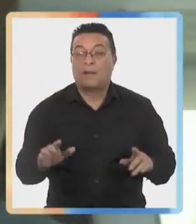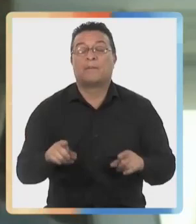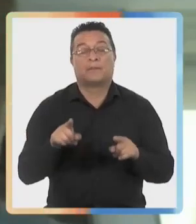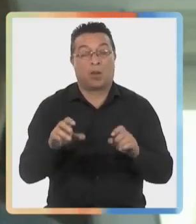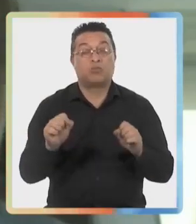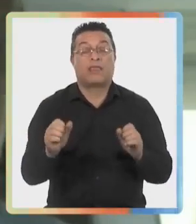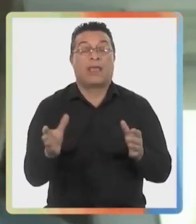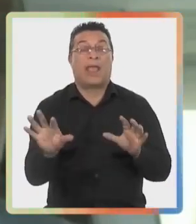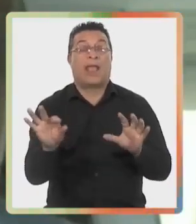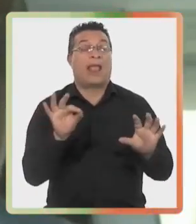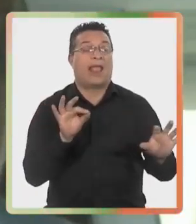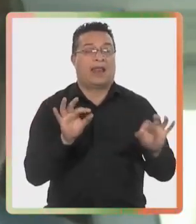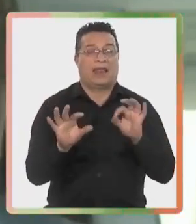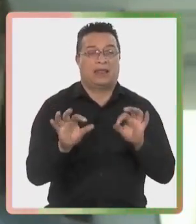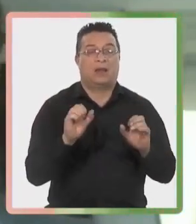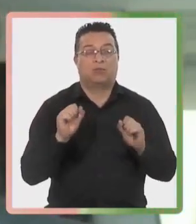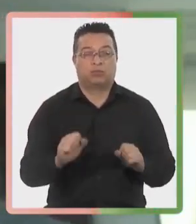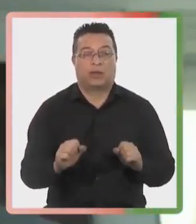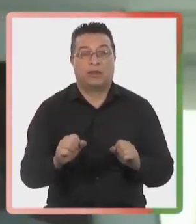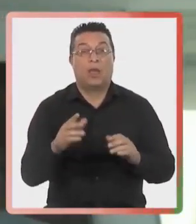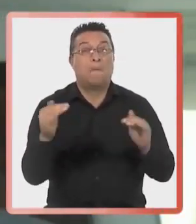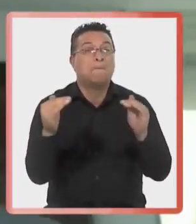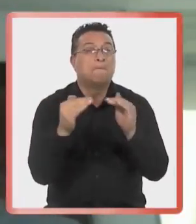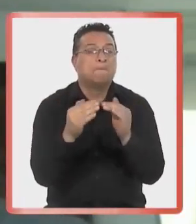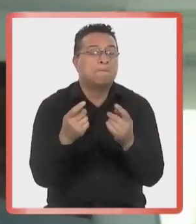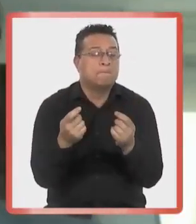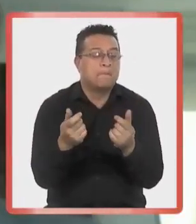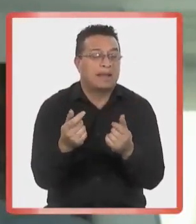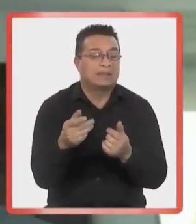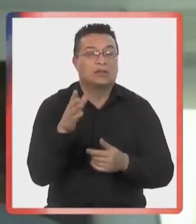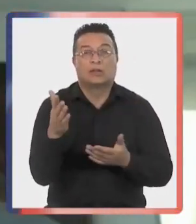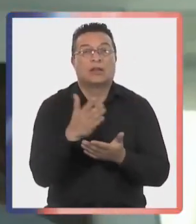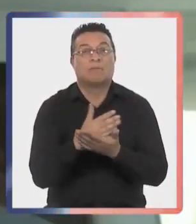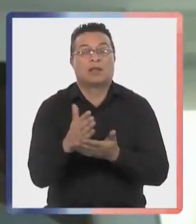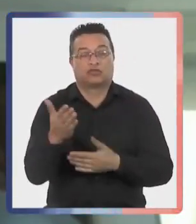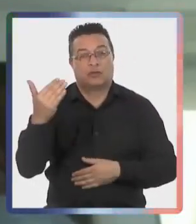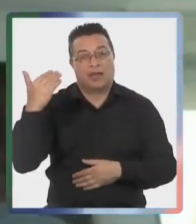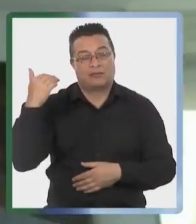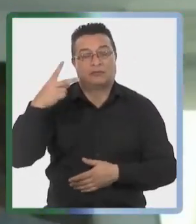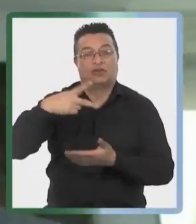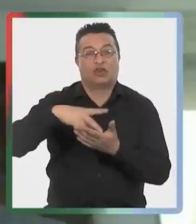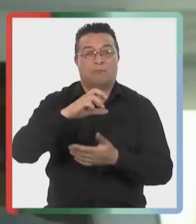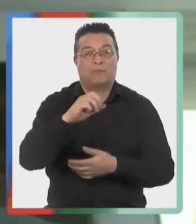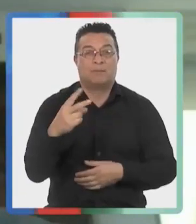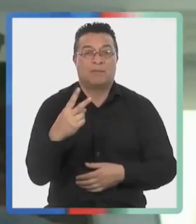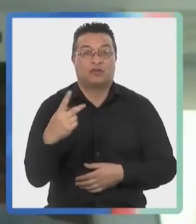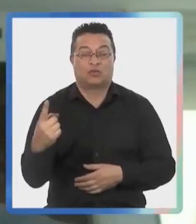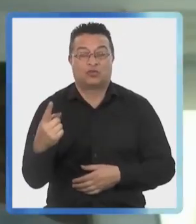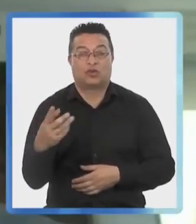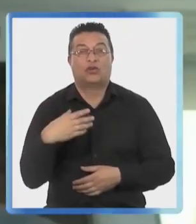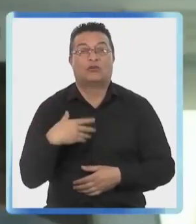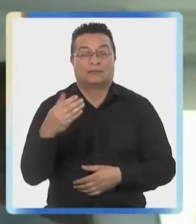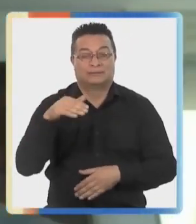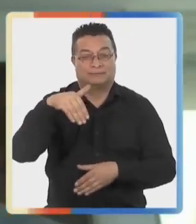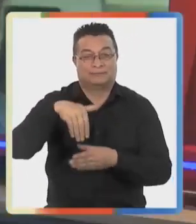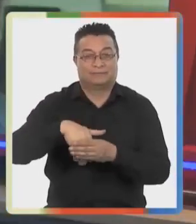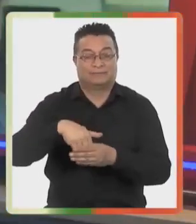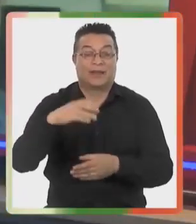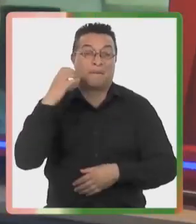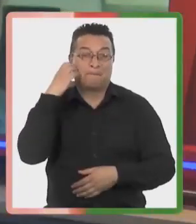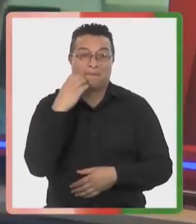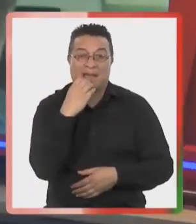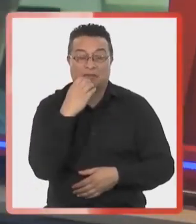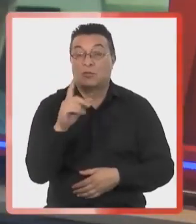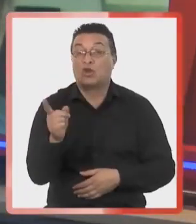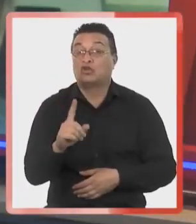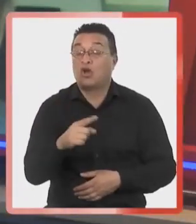bueno, es un procedimiento similar al que ocurrió, digamos, el año 2021, en la elección de mayo. Y